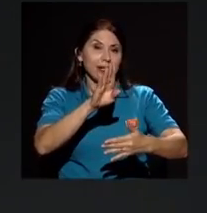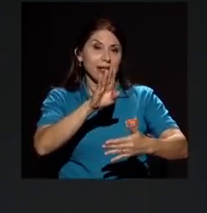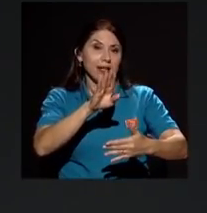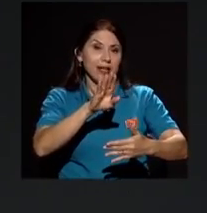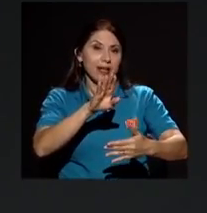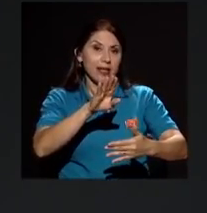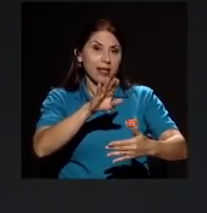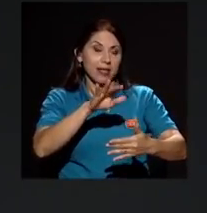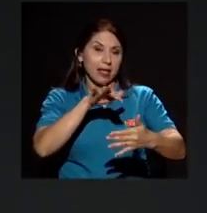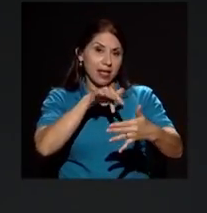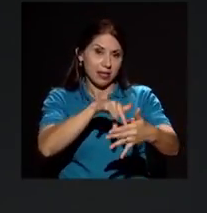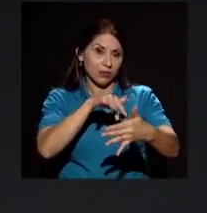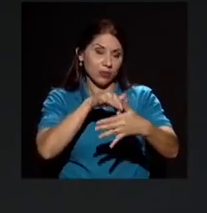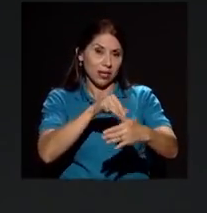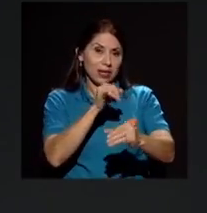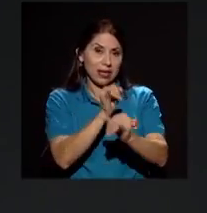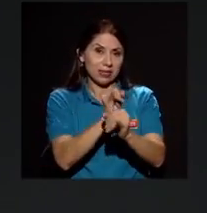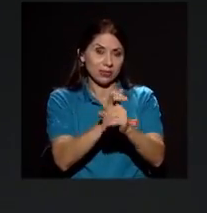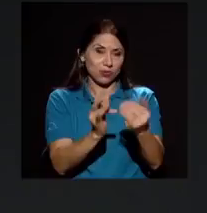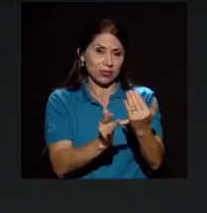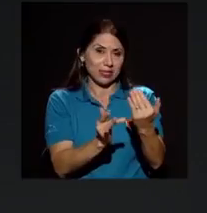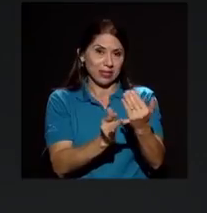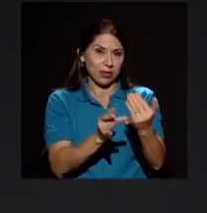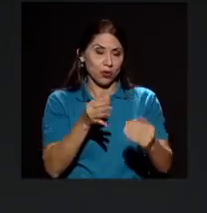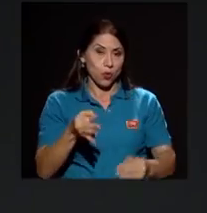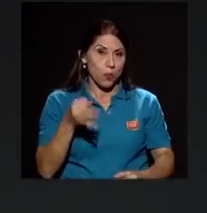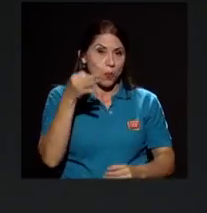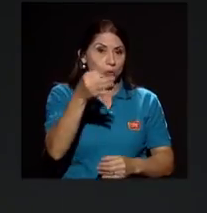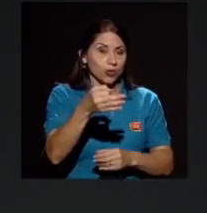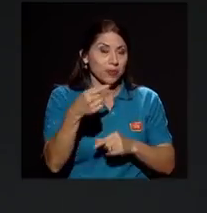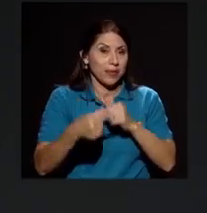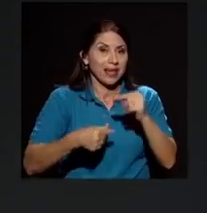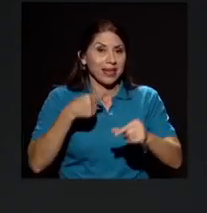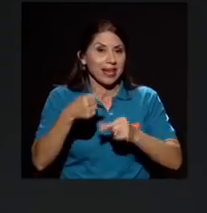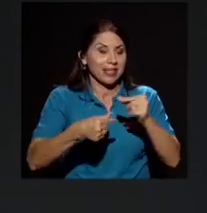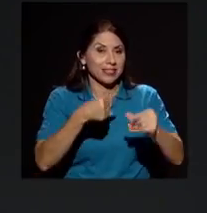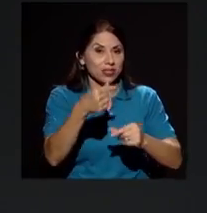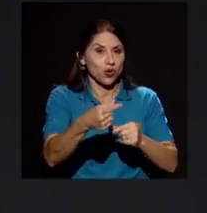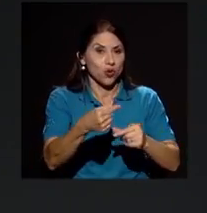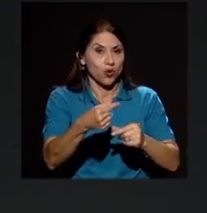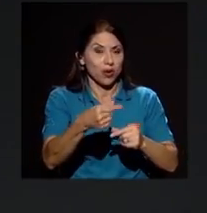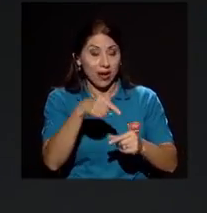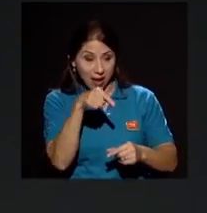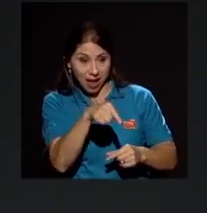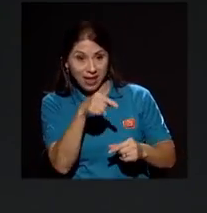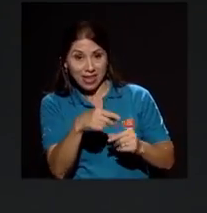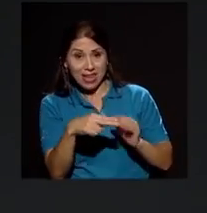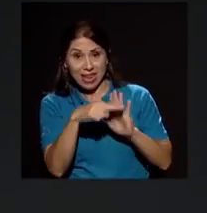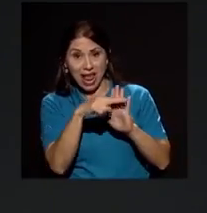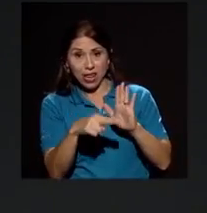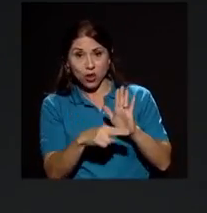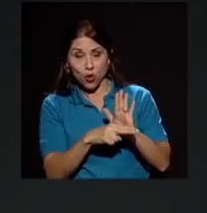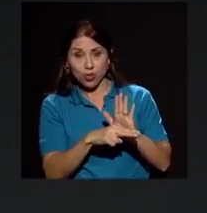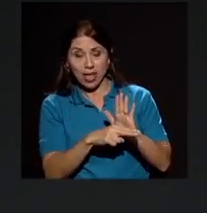de la próxima generación que ingresará en la nota más alta de